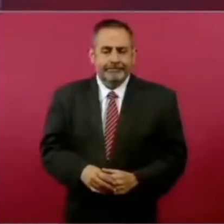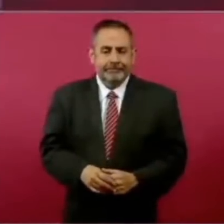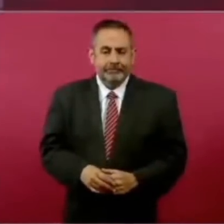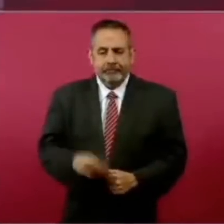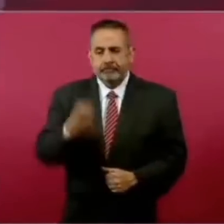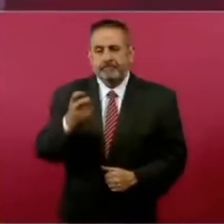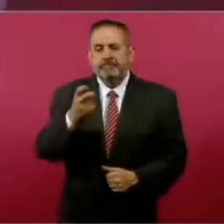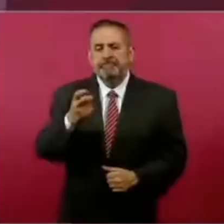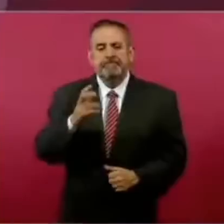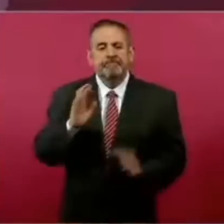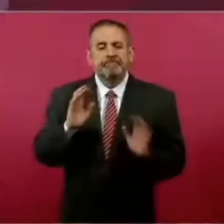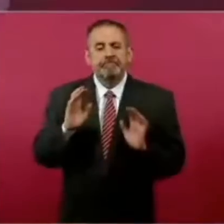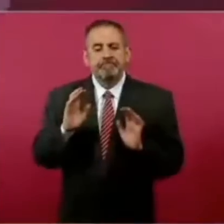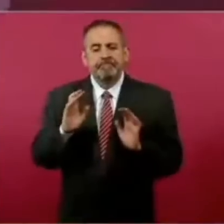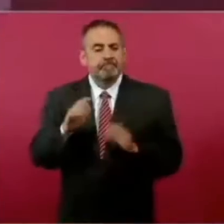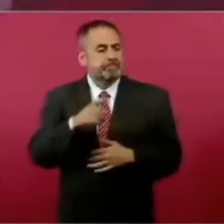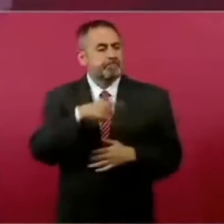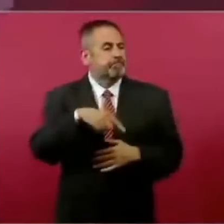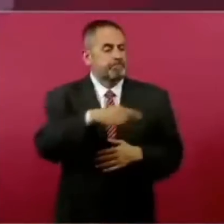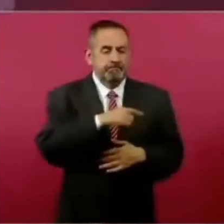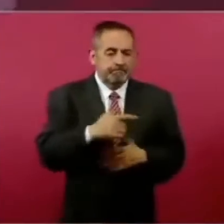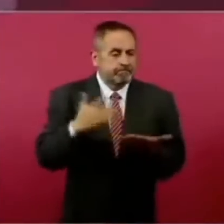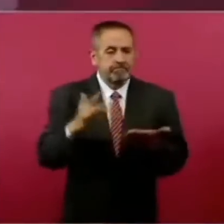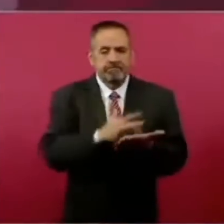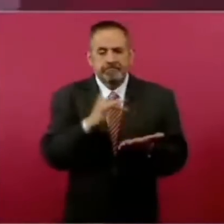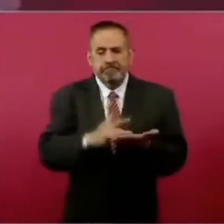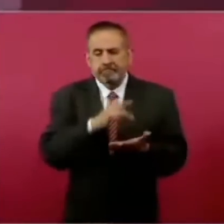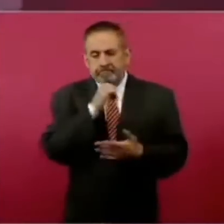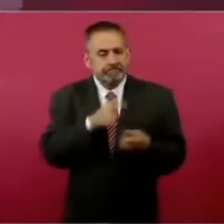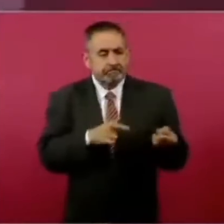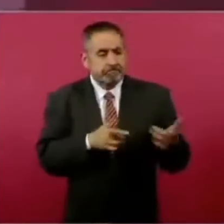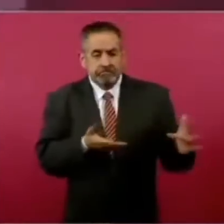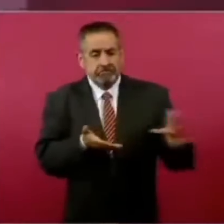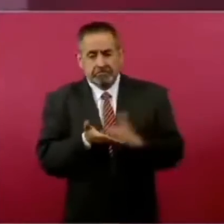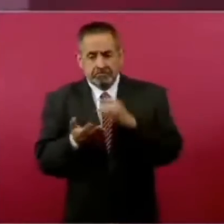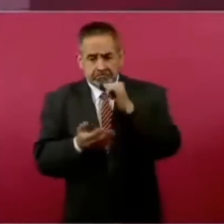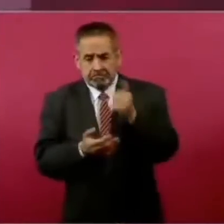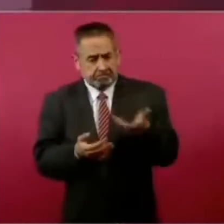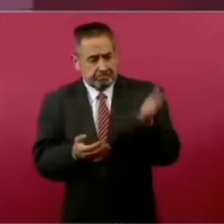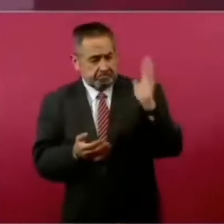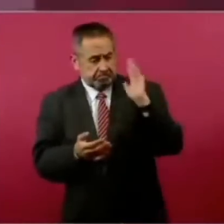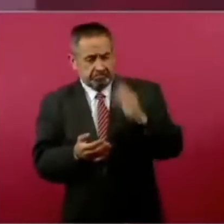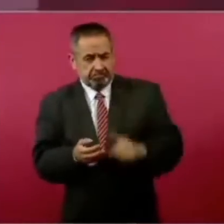Por eso no iban a apoyar, no apoyan